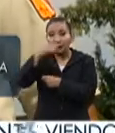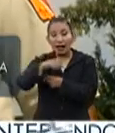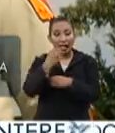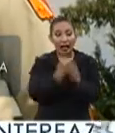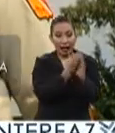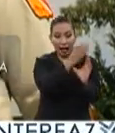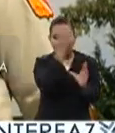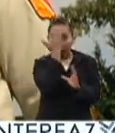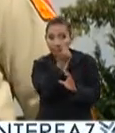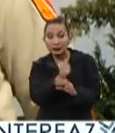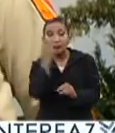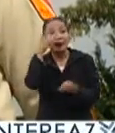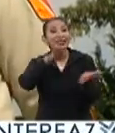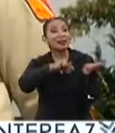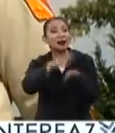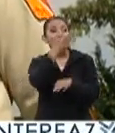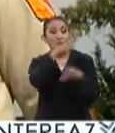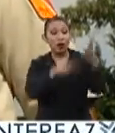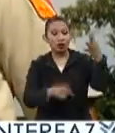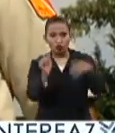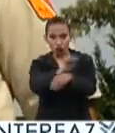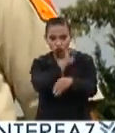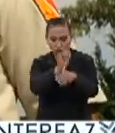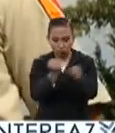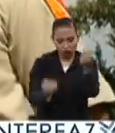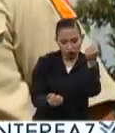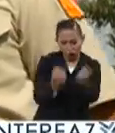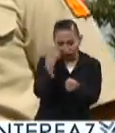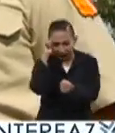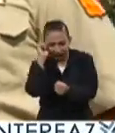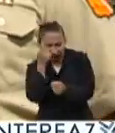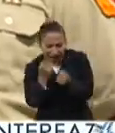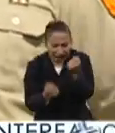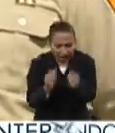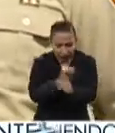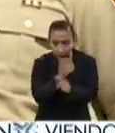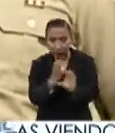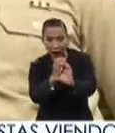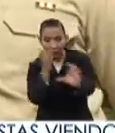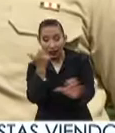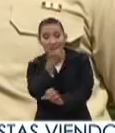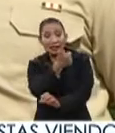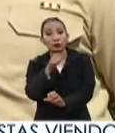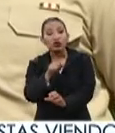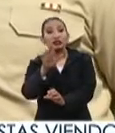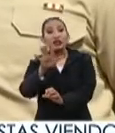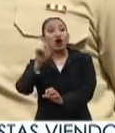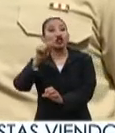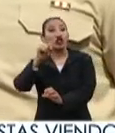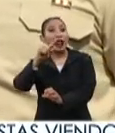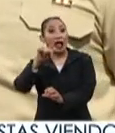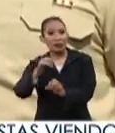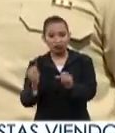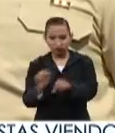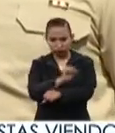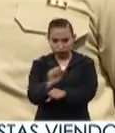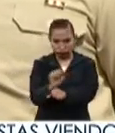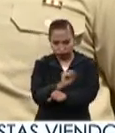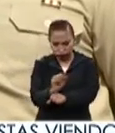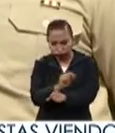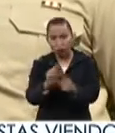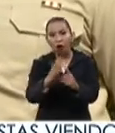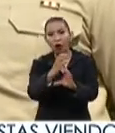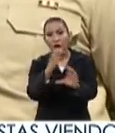de capacitación para el trabajo, son 4 de conducción, que viene siendo conducción de vehículos 6.5 toneladas,